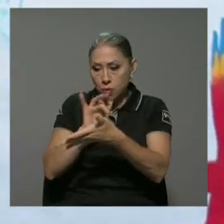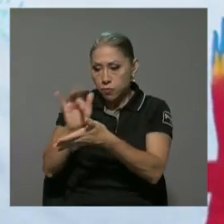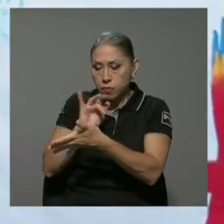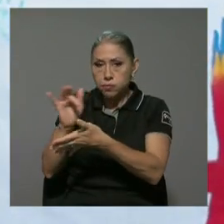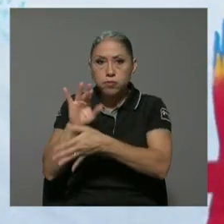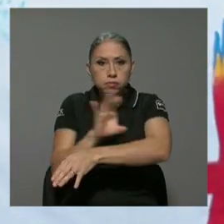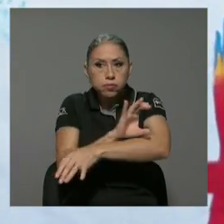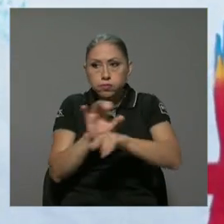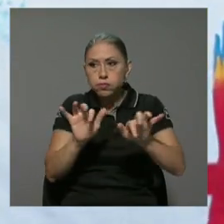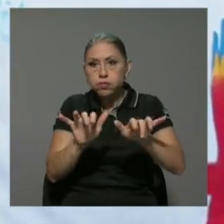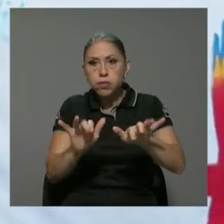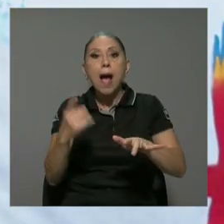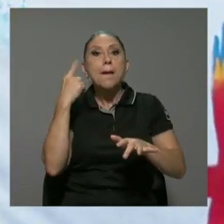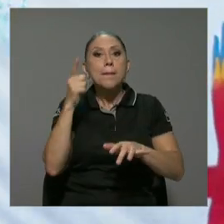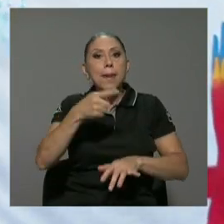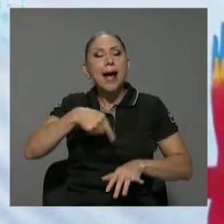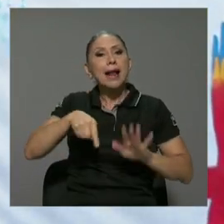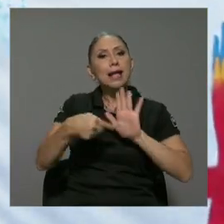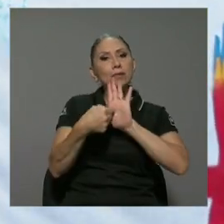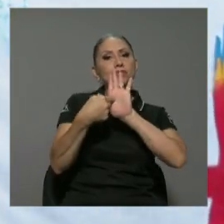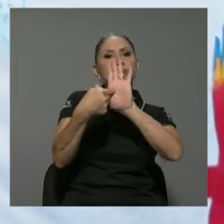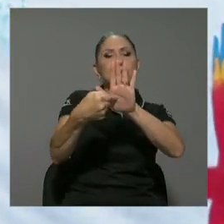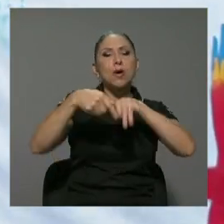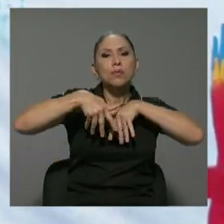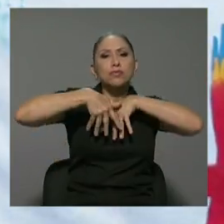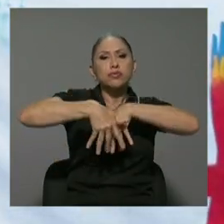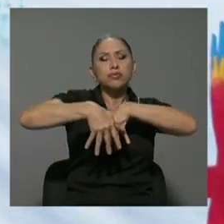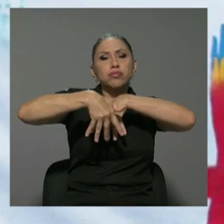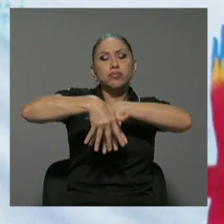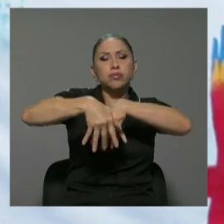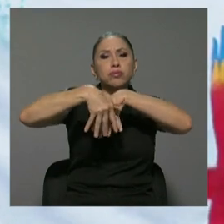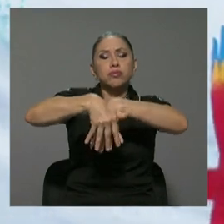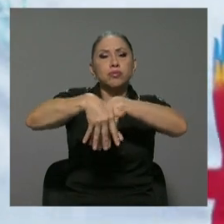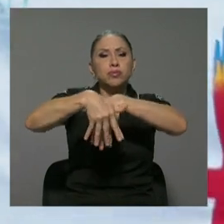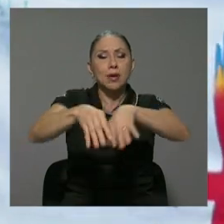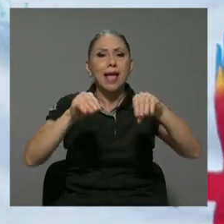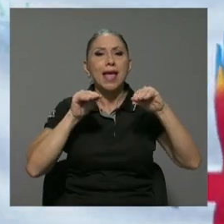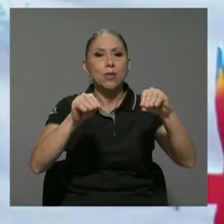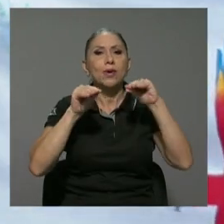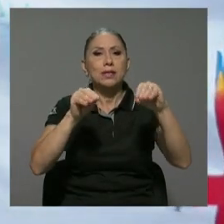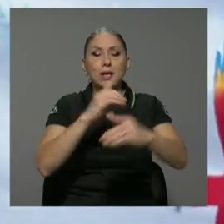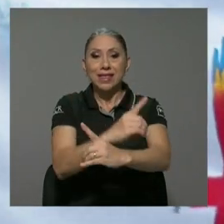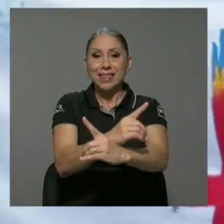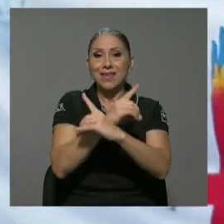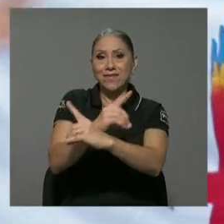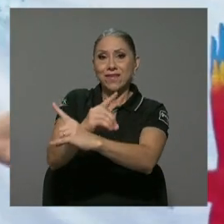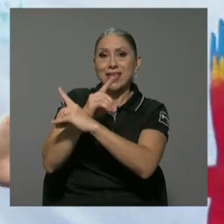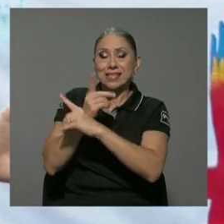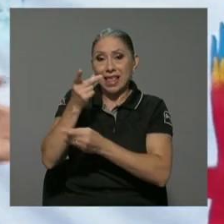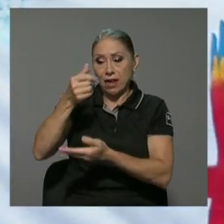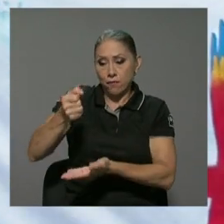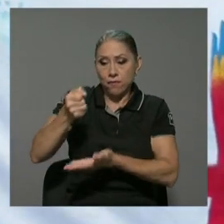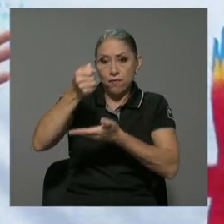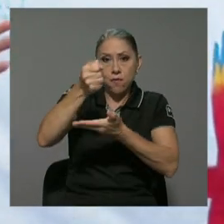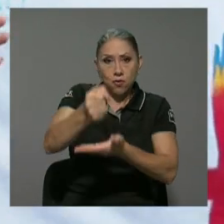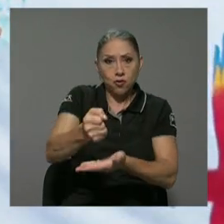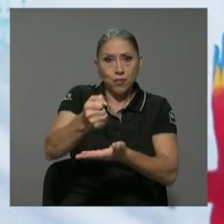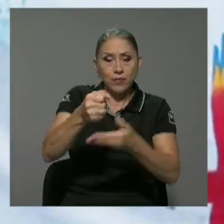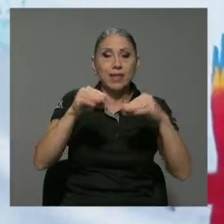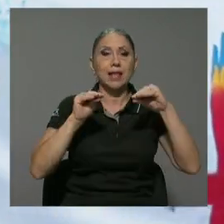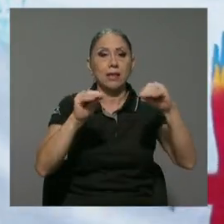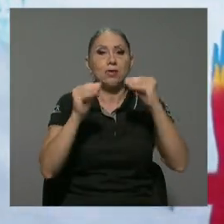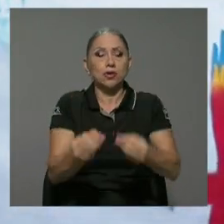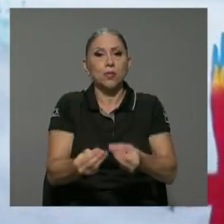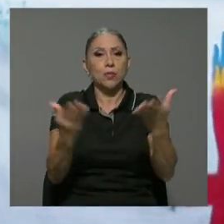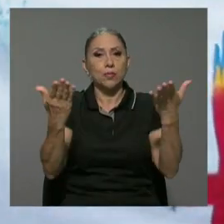marcha de la educación y defensa del Fondo de la Educación Superior. Aquí de todas las